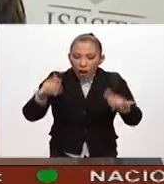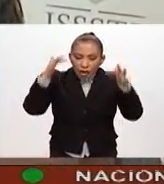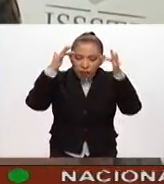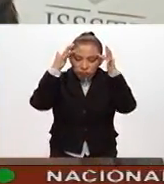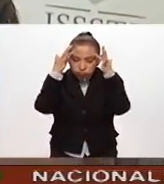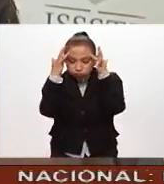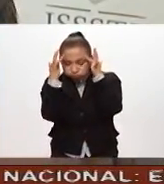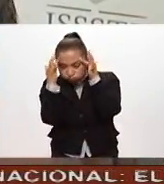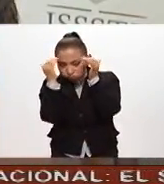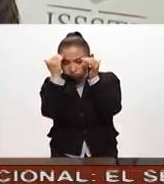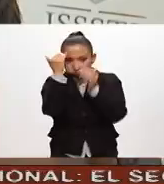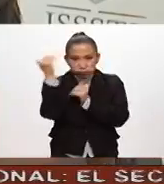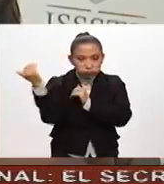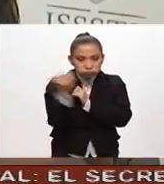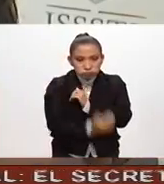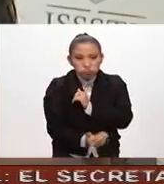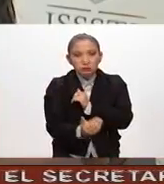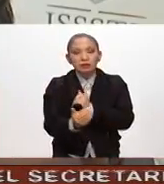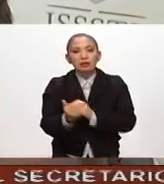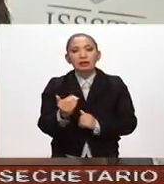cabeza horrible.